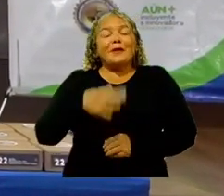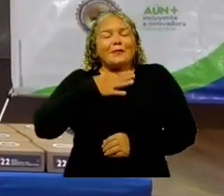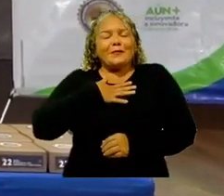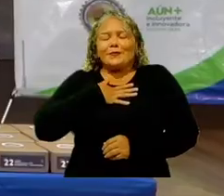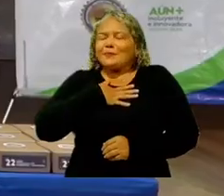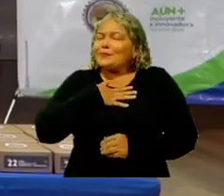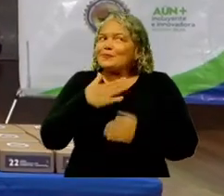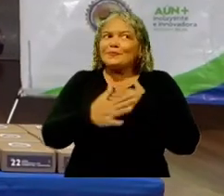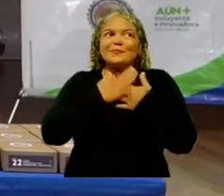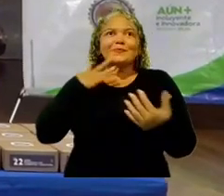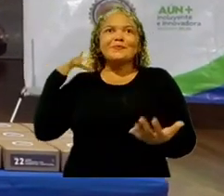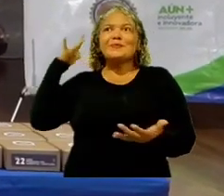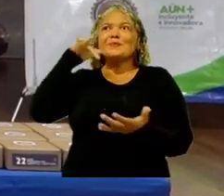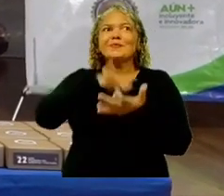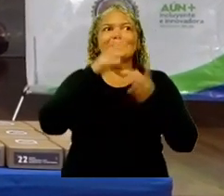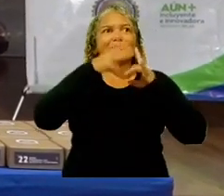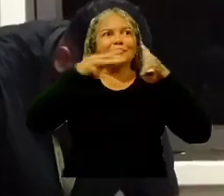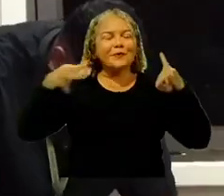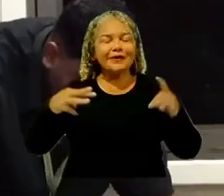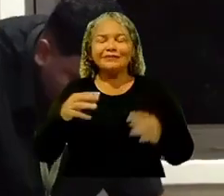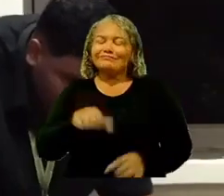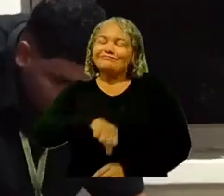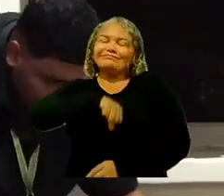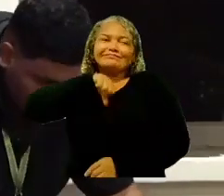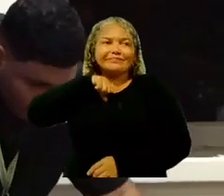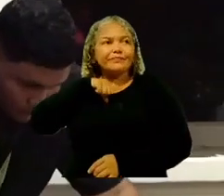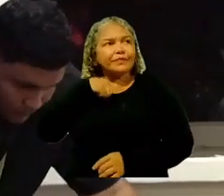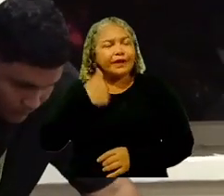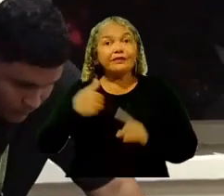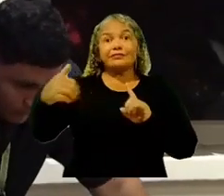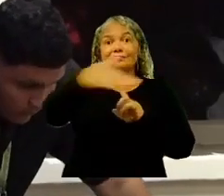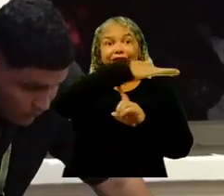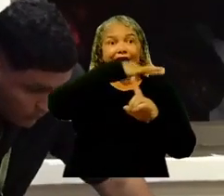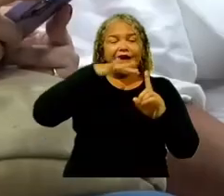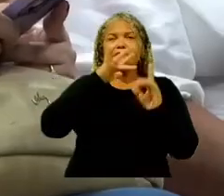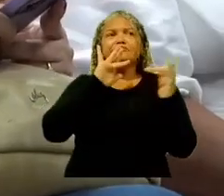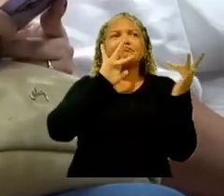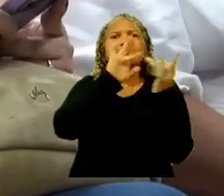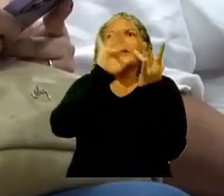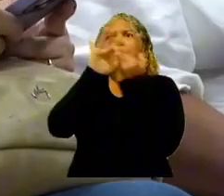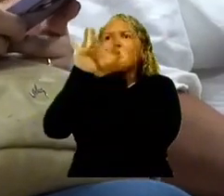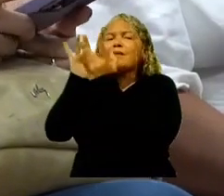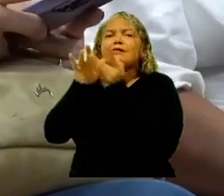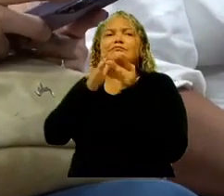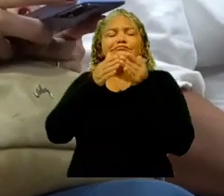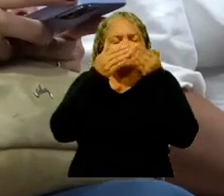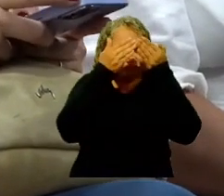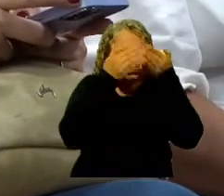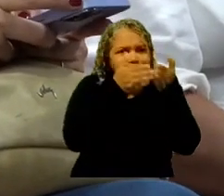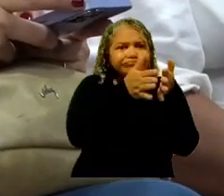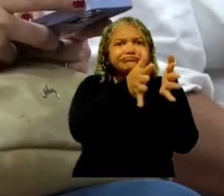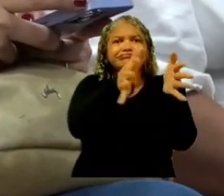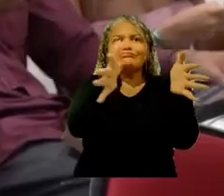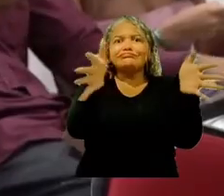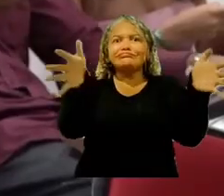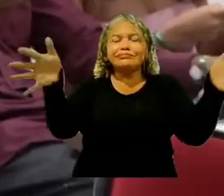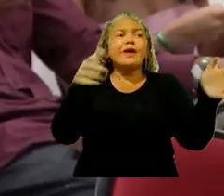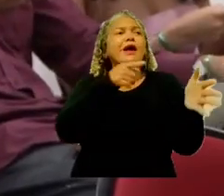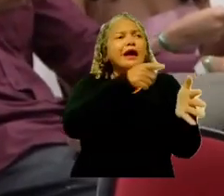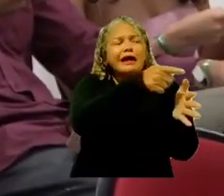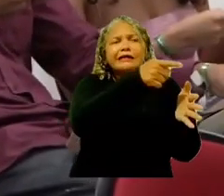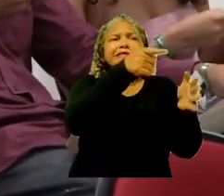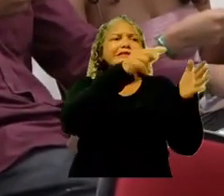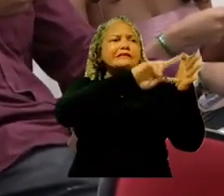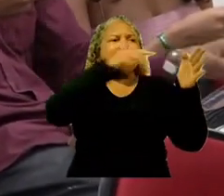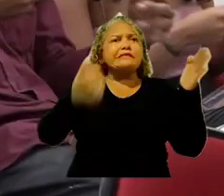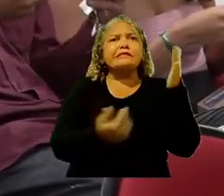un orgullo volver a la Universidad Magdalena, definitivamente, como lo ambiental es tan transversal, digamos, está en todas las